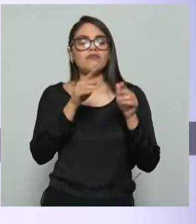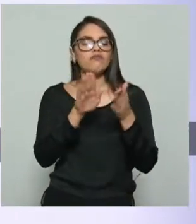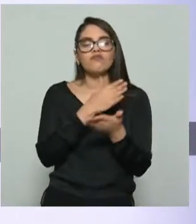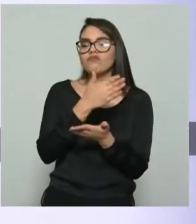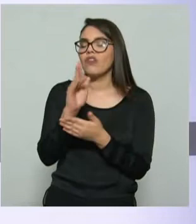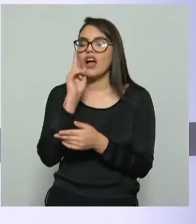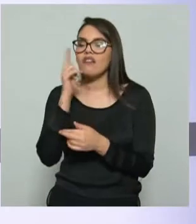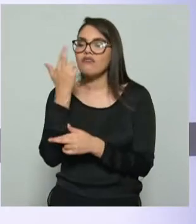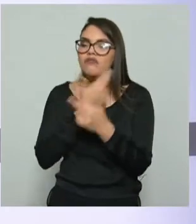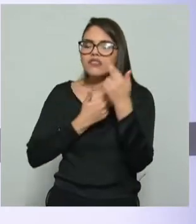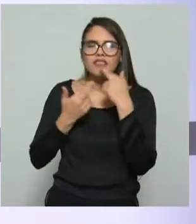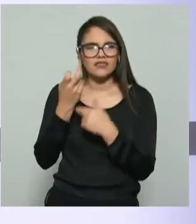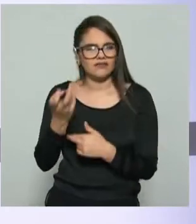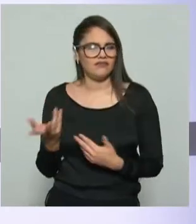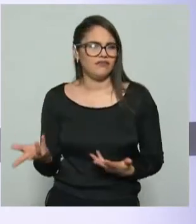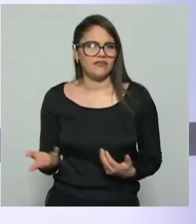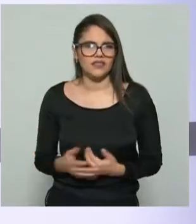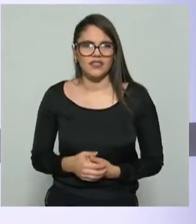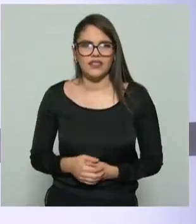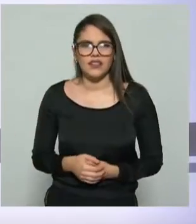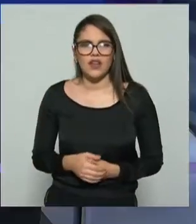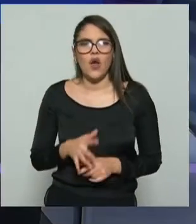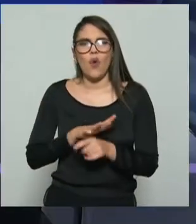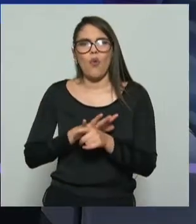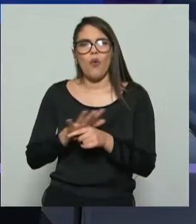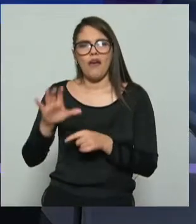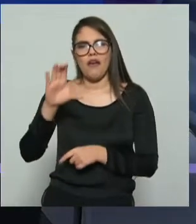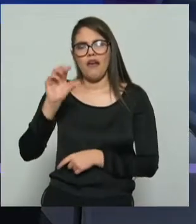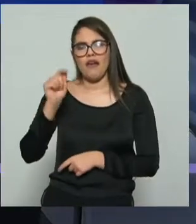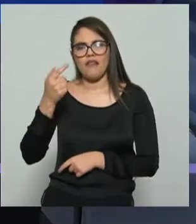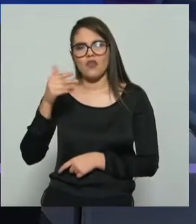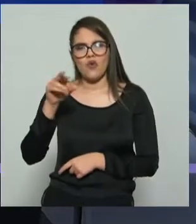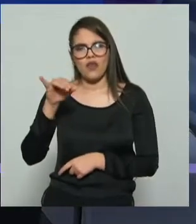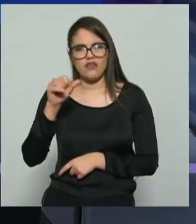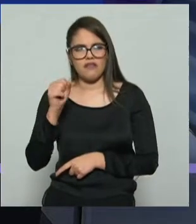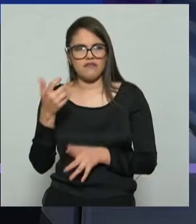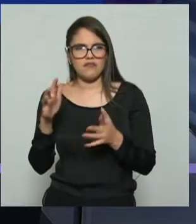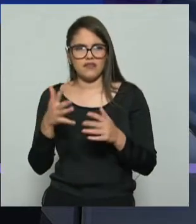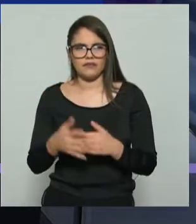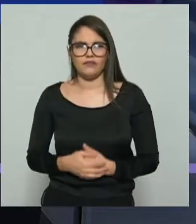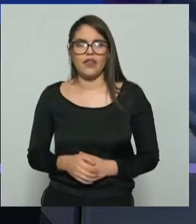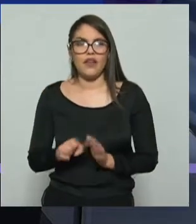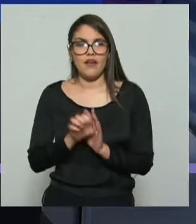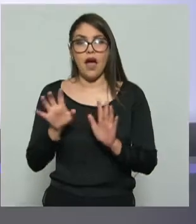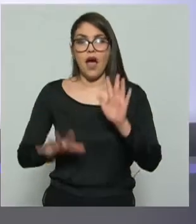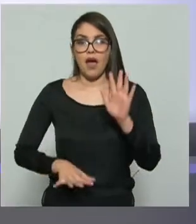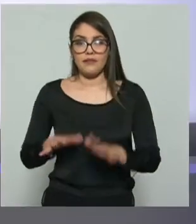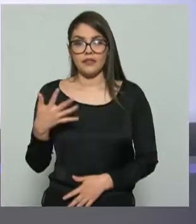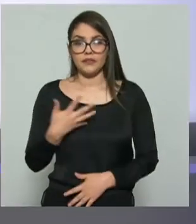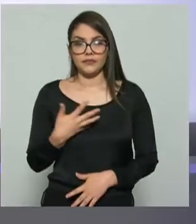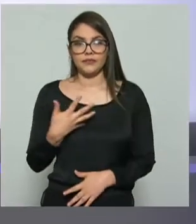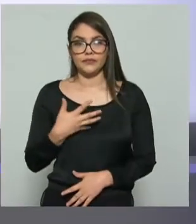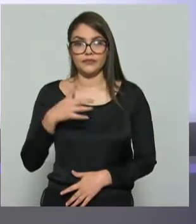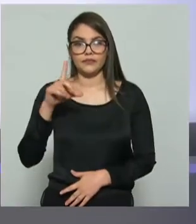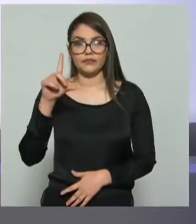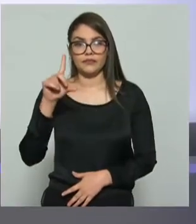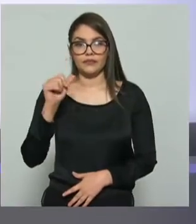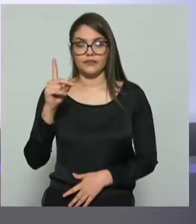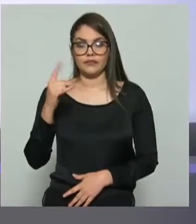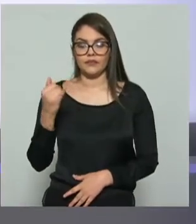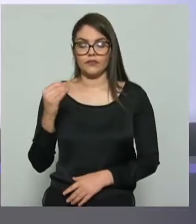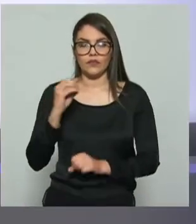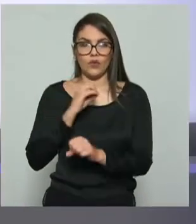de este tipo de imágenes. Explícame brevemente cuáles categorías has encontrado en esas plataformas. Por ejemplo, encontramos las de Lady Oxxo, en